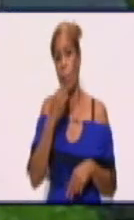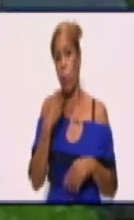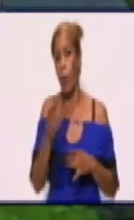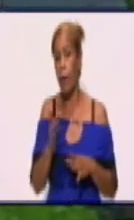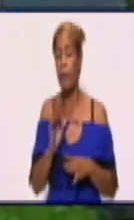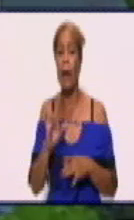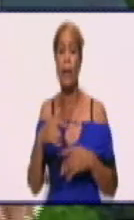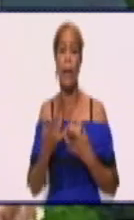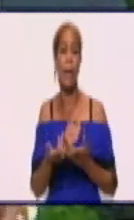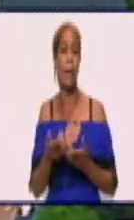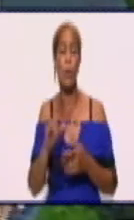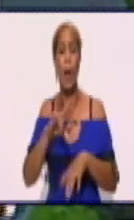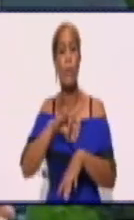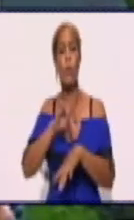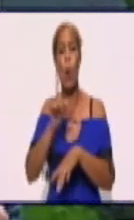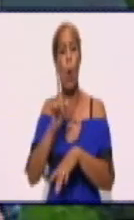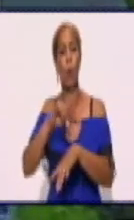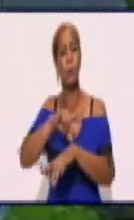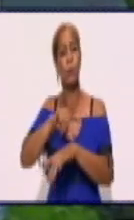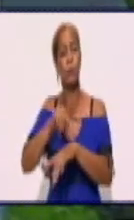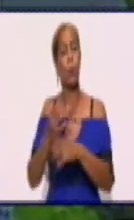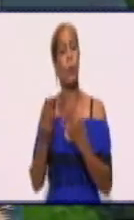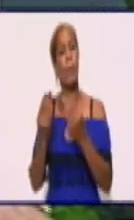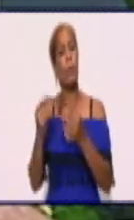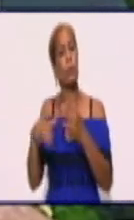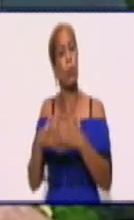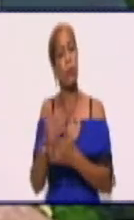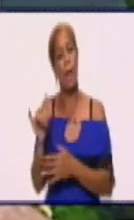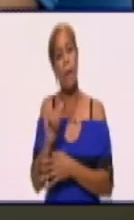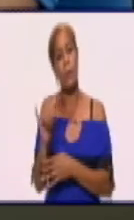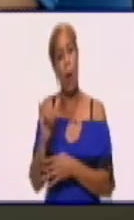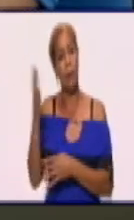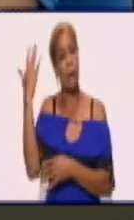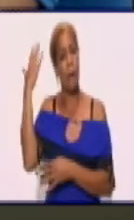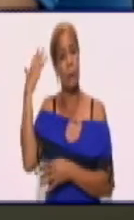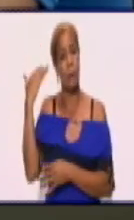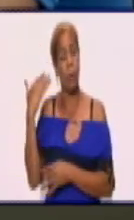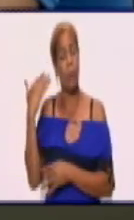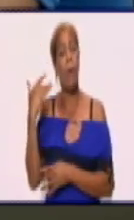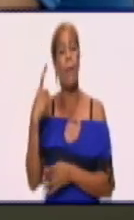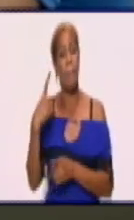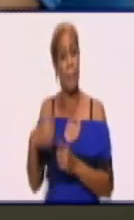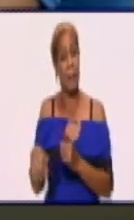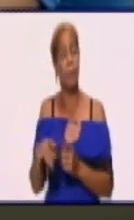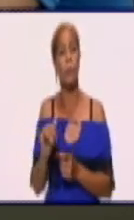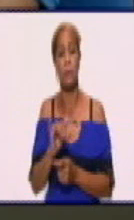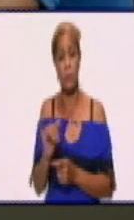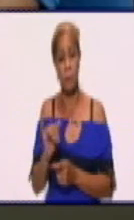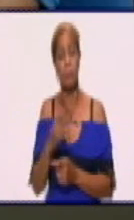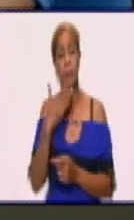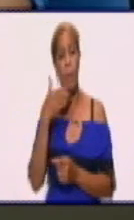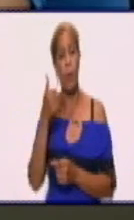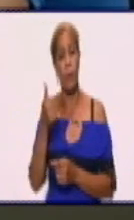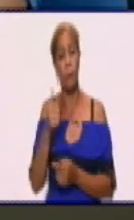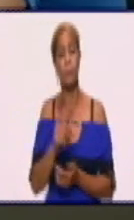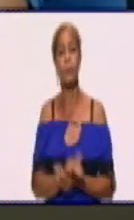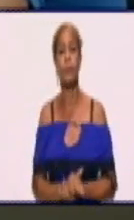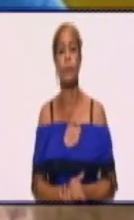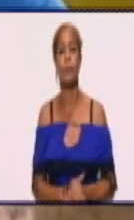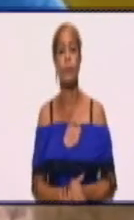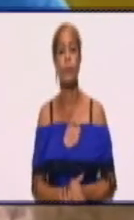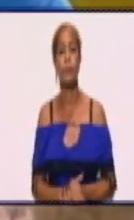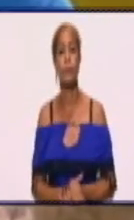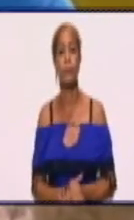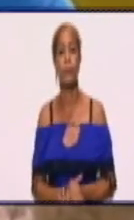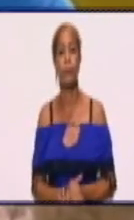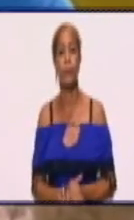guardaba la gaseñiga de hoy para mañana y mañana estaba buena todavía, hasta quizás haya que comérsela el mismo día, pero no, está bastante buena. No solo el ponqué